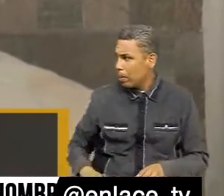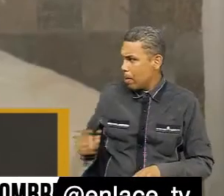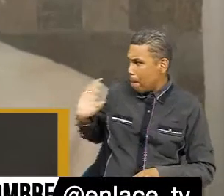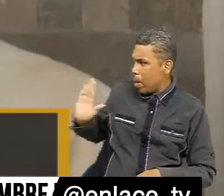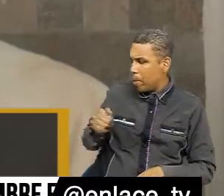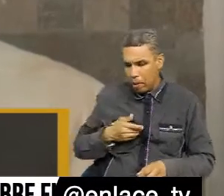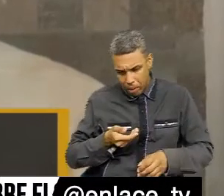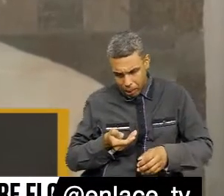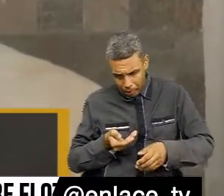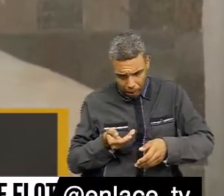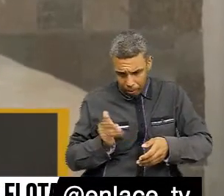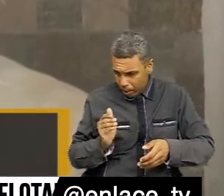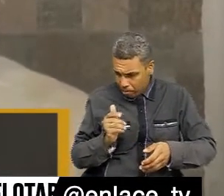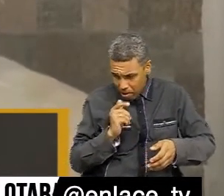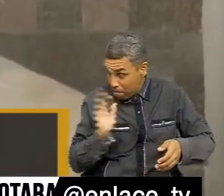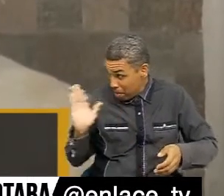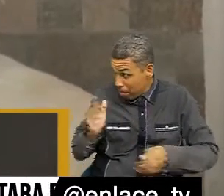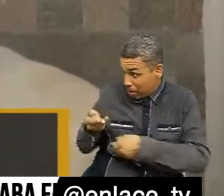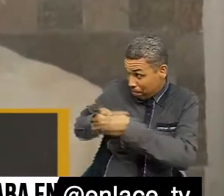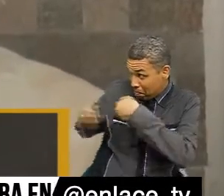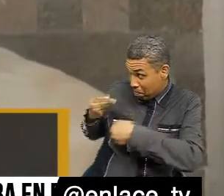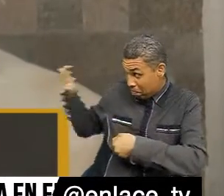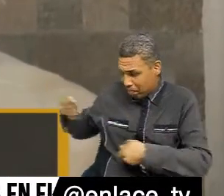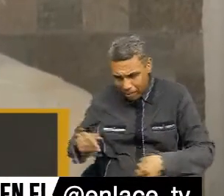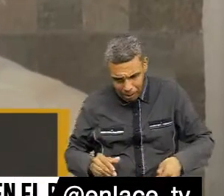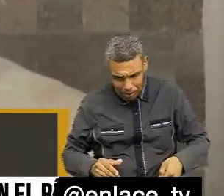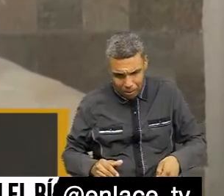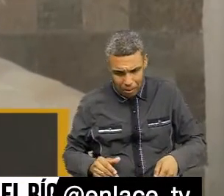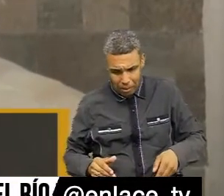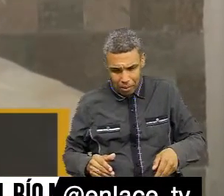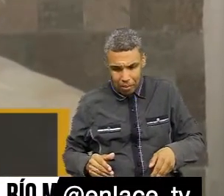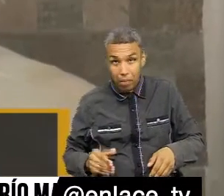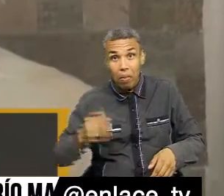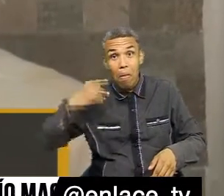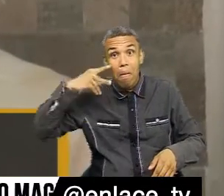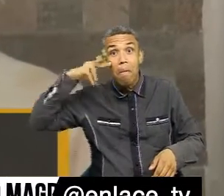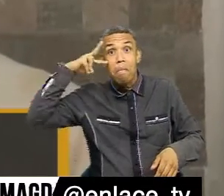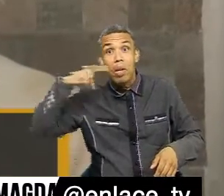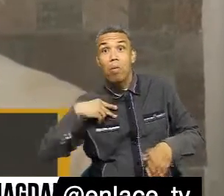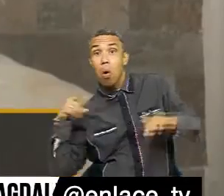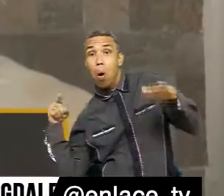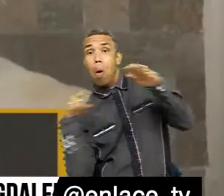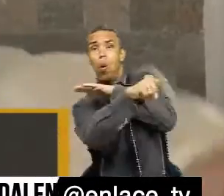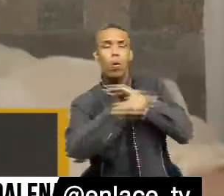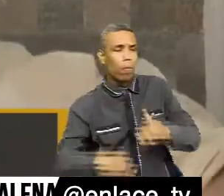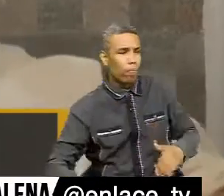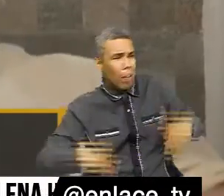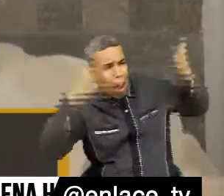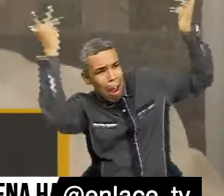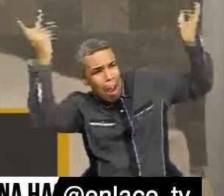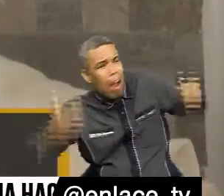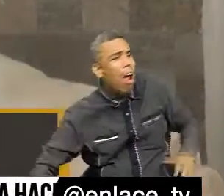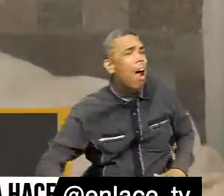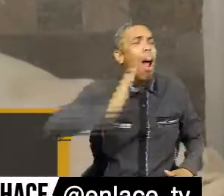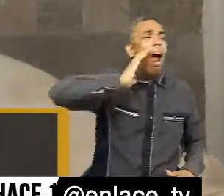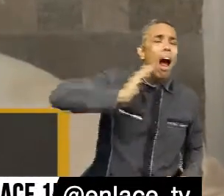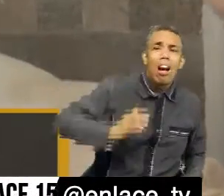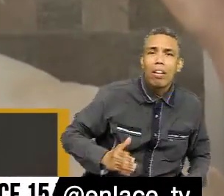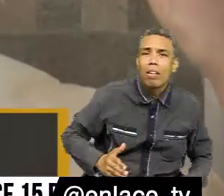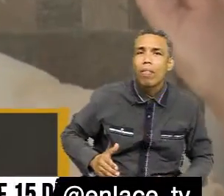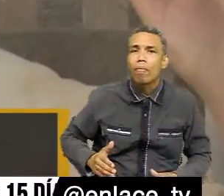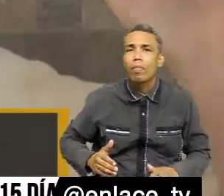metió la pasta al taxi, se robó los 5,000 pesos. Entonces yo le pegué el grito, porque yo le pegué el grito, señor. Entonces me sacó la mano y me hizo como que